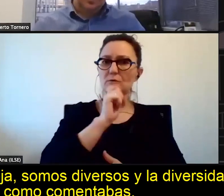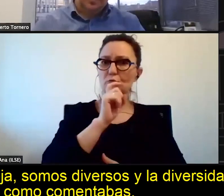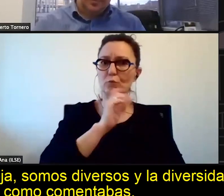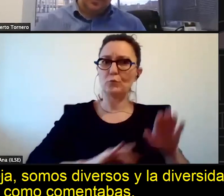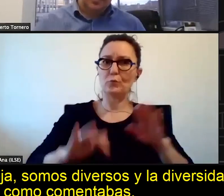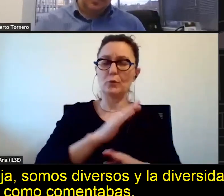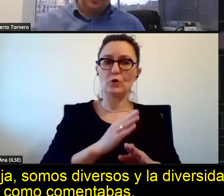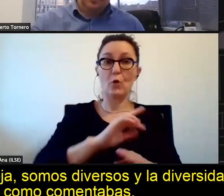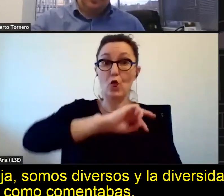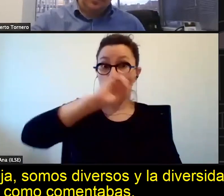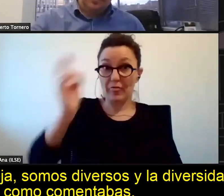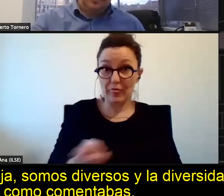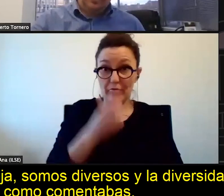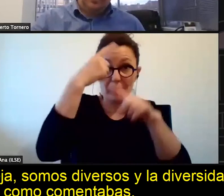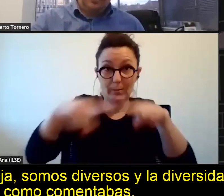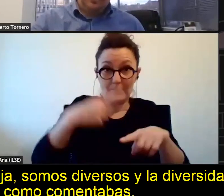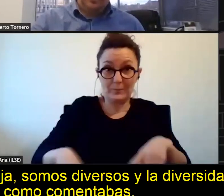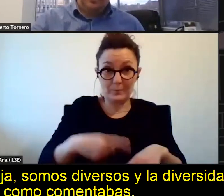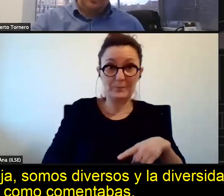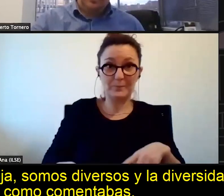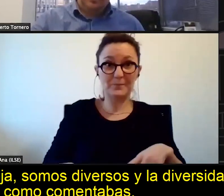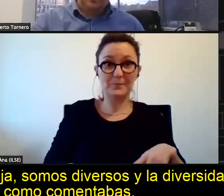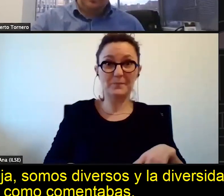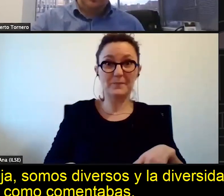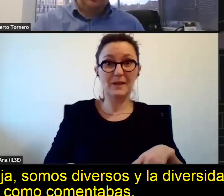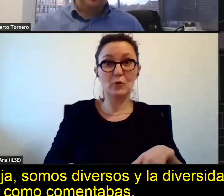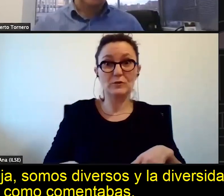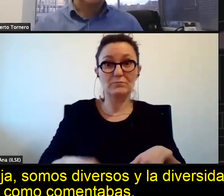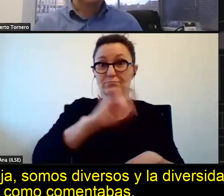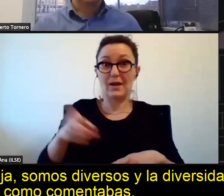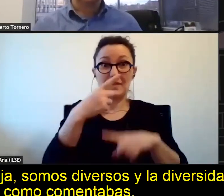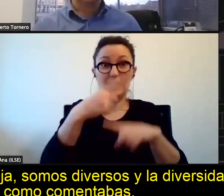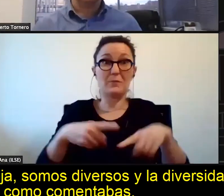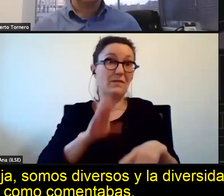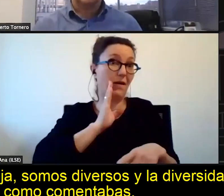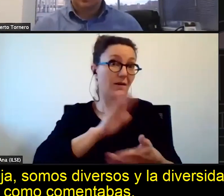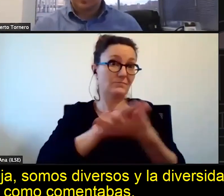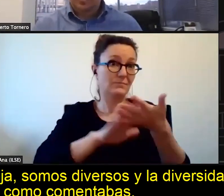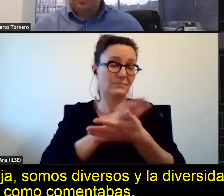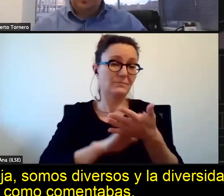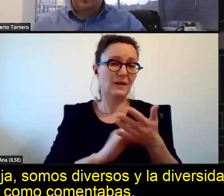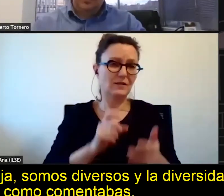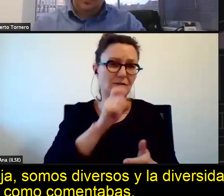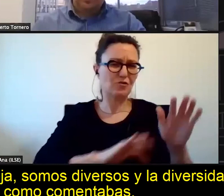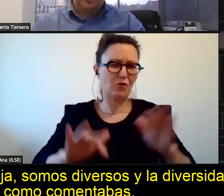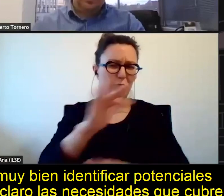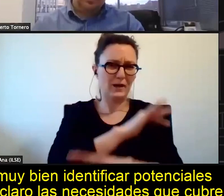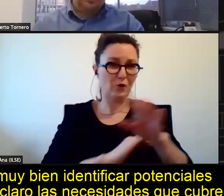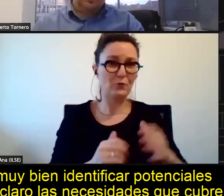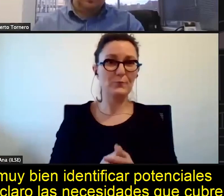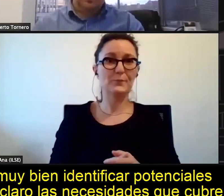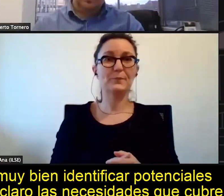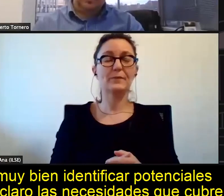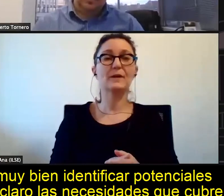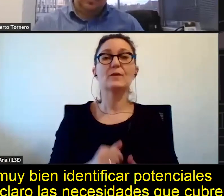la diversidad humana, pues es, como comentaba, es compleja, ¿no? Entonces, en ese sentido,